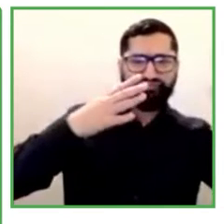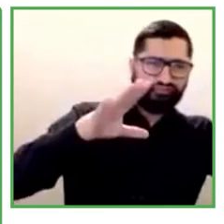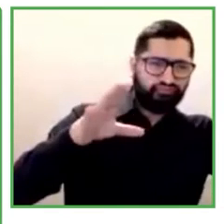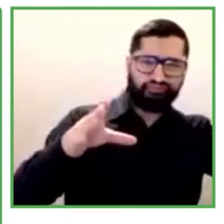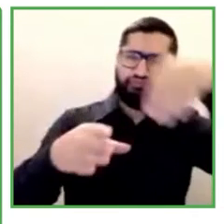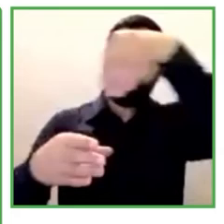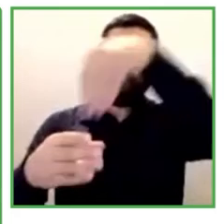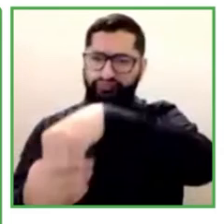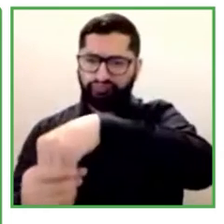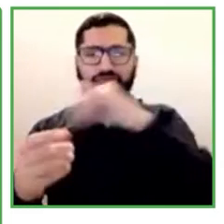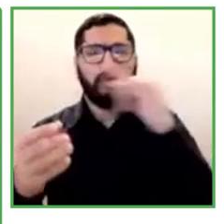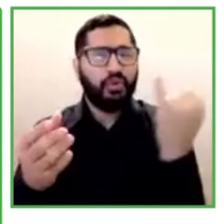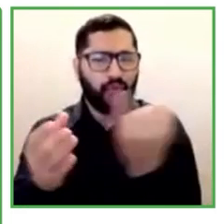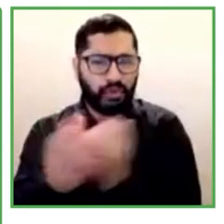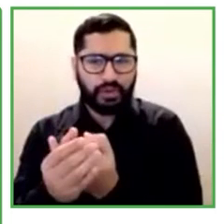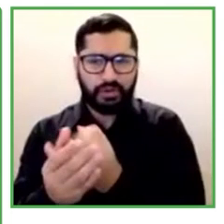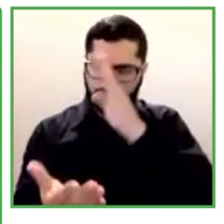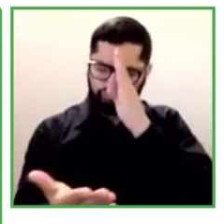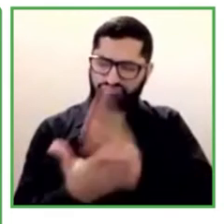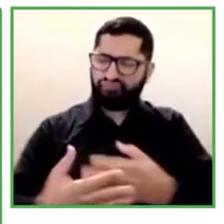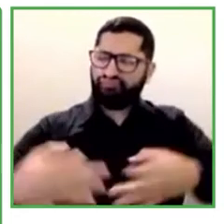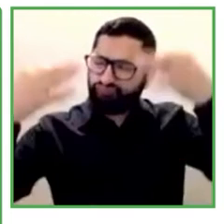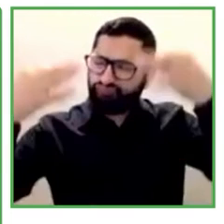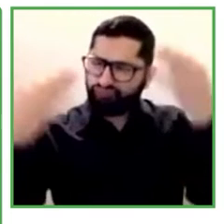ser inclusión.